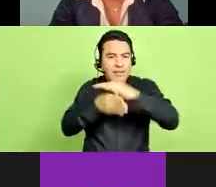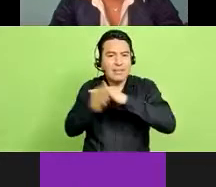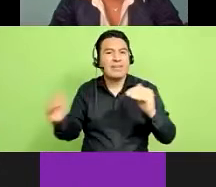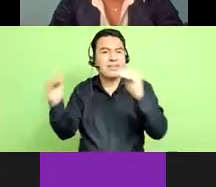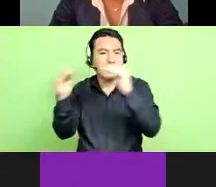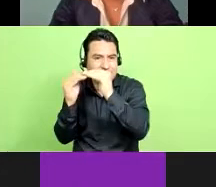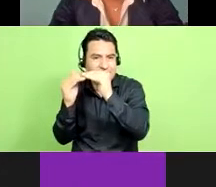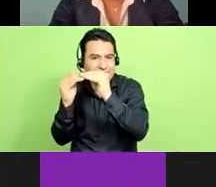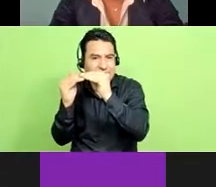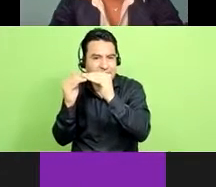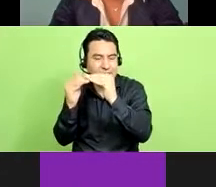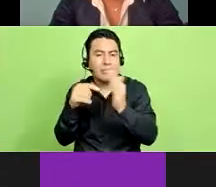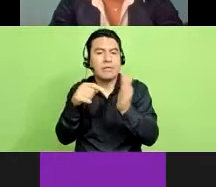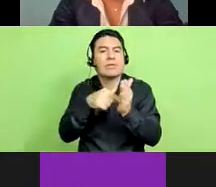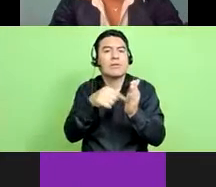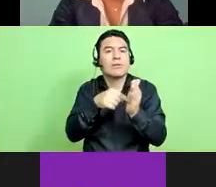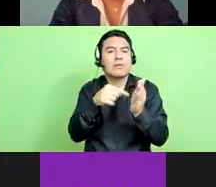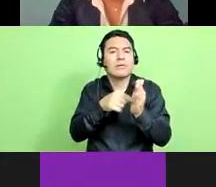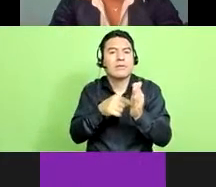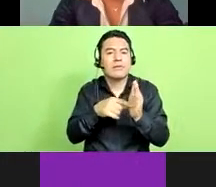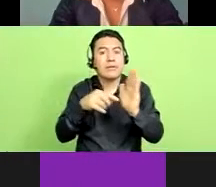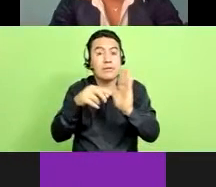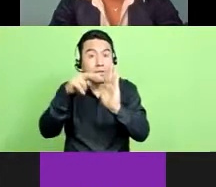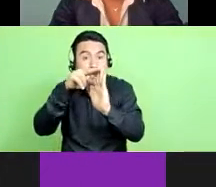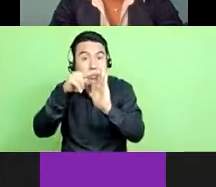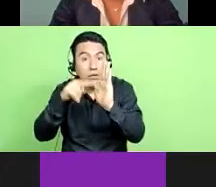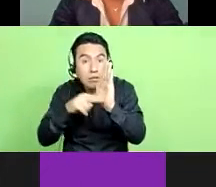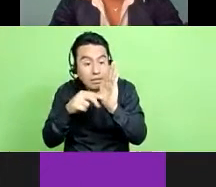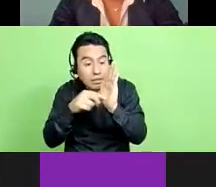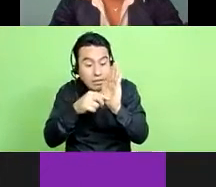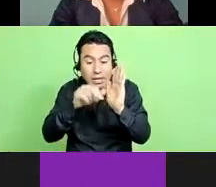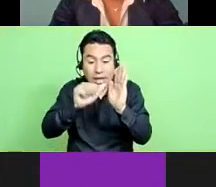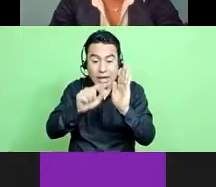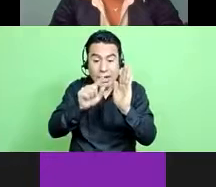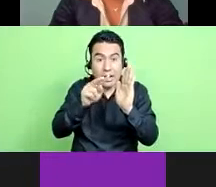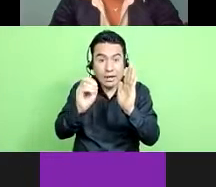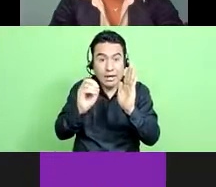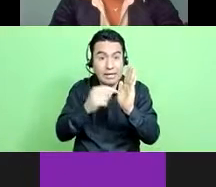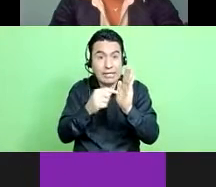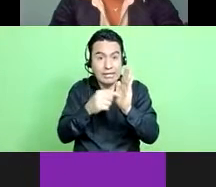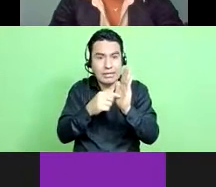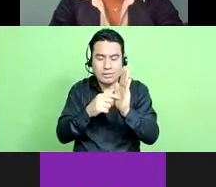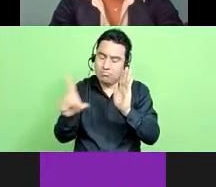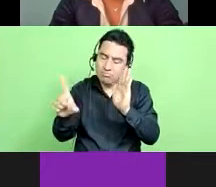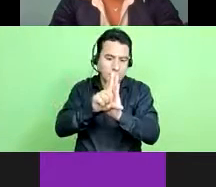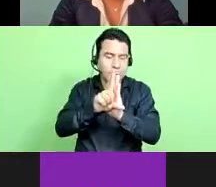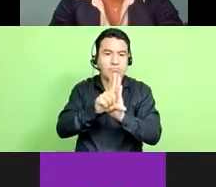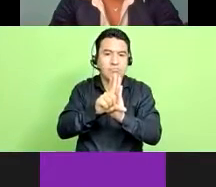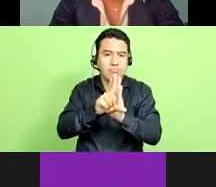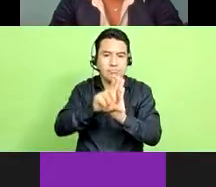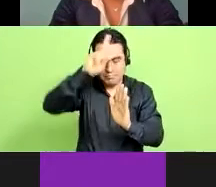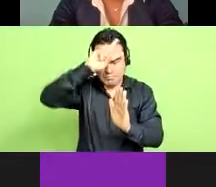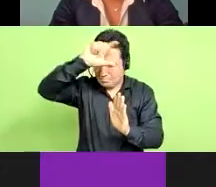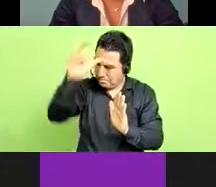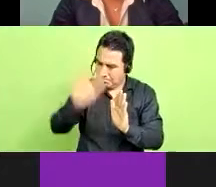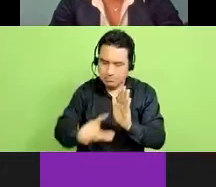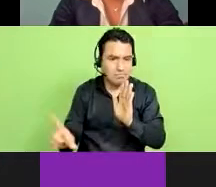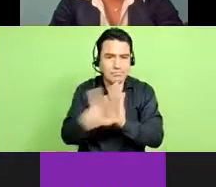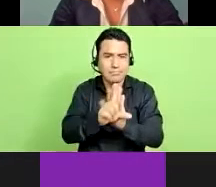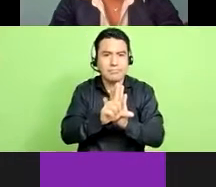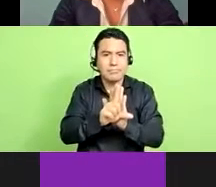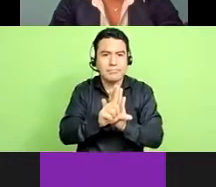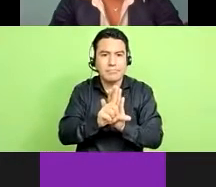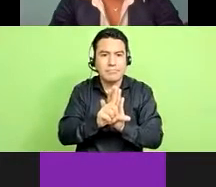además estas normas técnicas a nivel nacional el